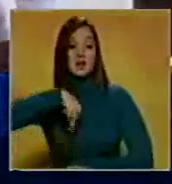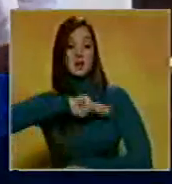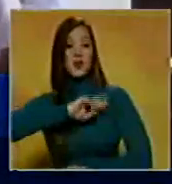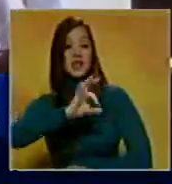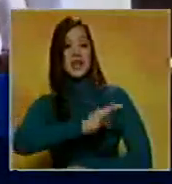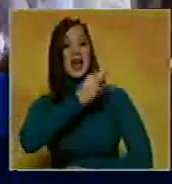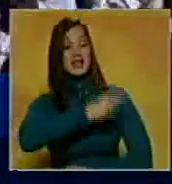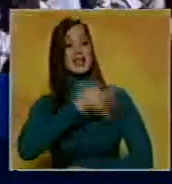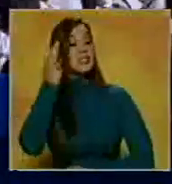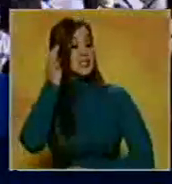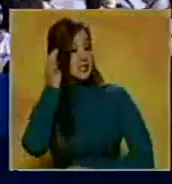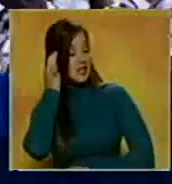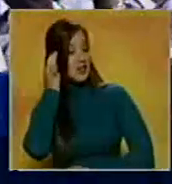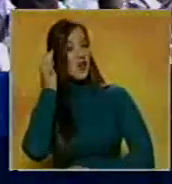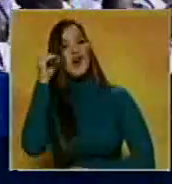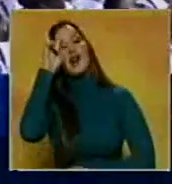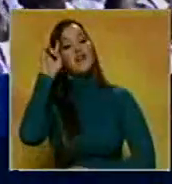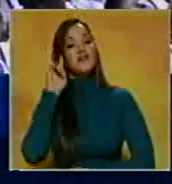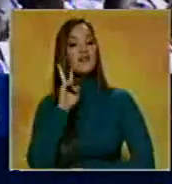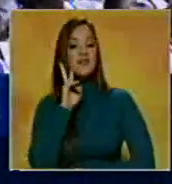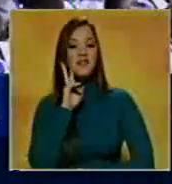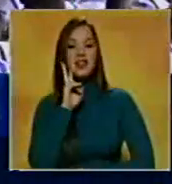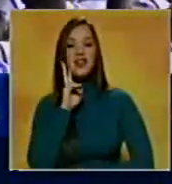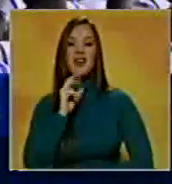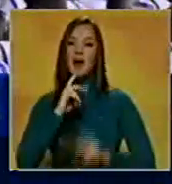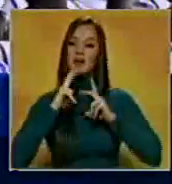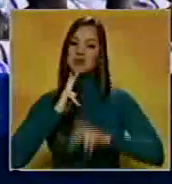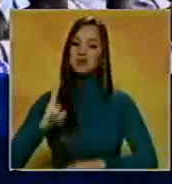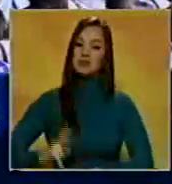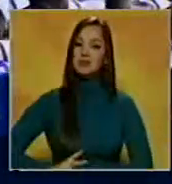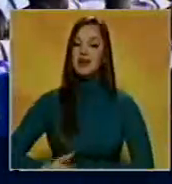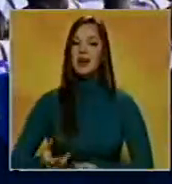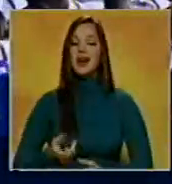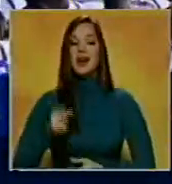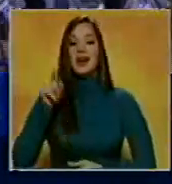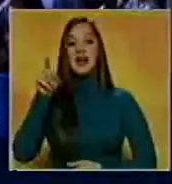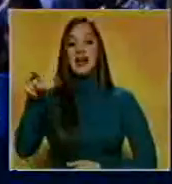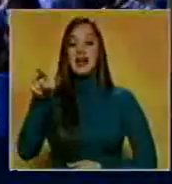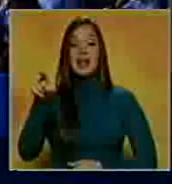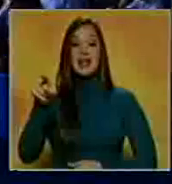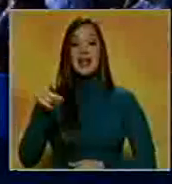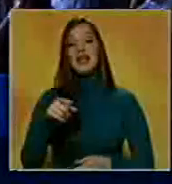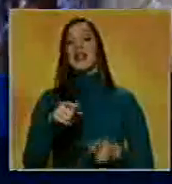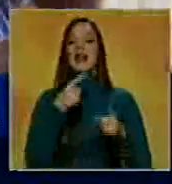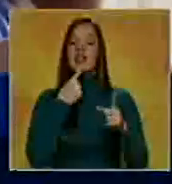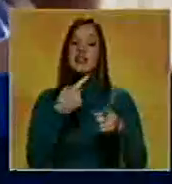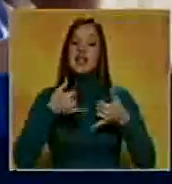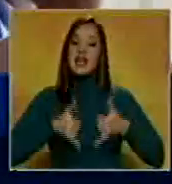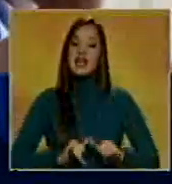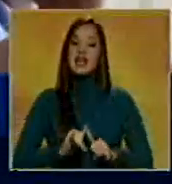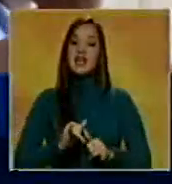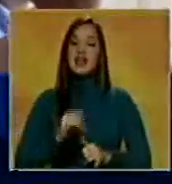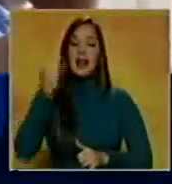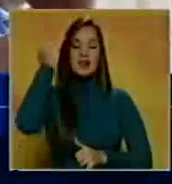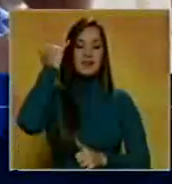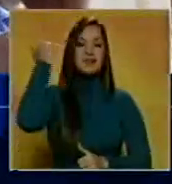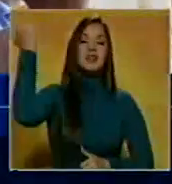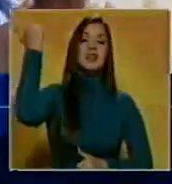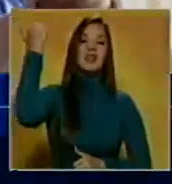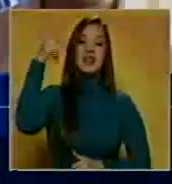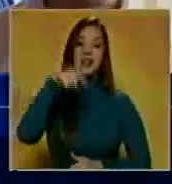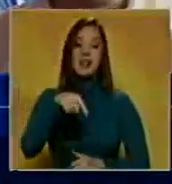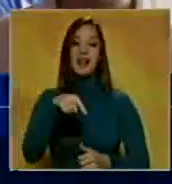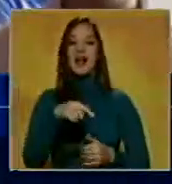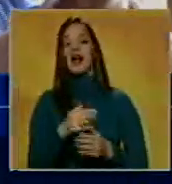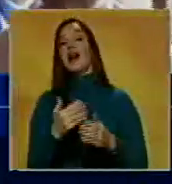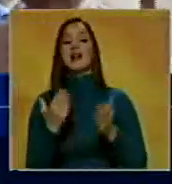compañera Elianta Quintero, quien además fue declarada hija ilustre de esa institución educativa. Hoy tienen una oportunidad de